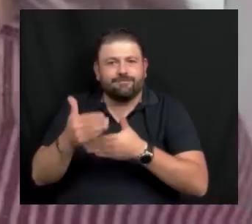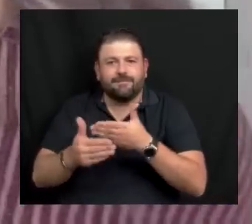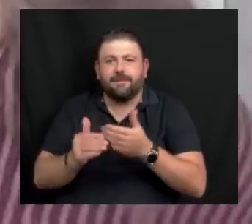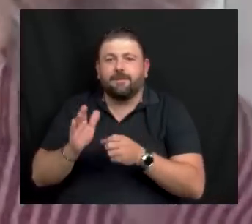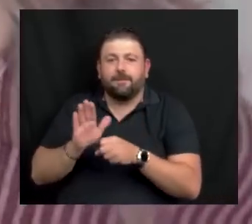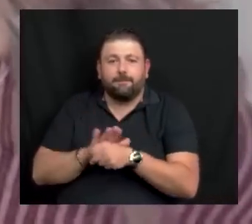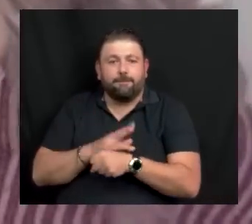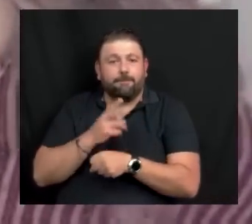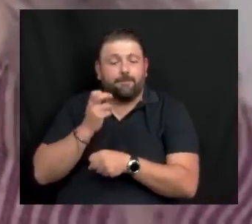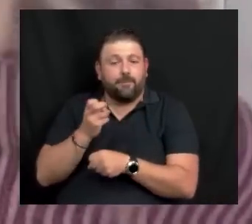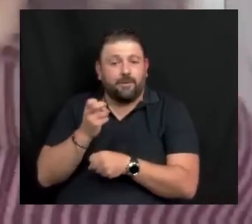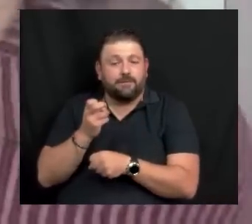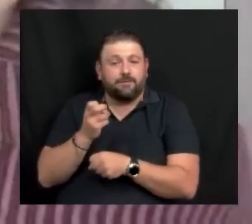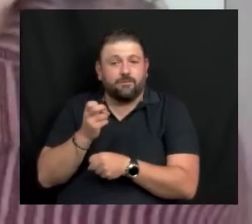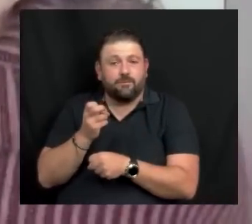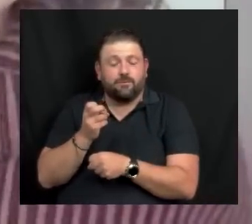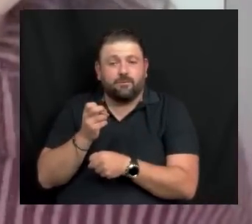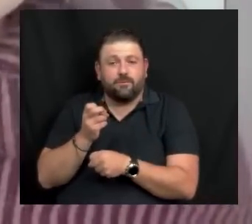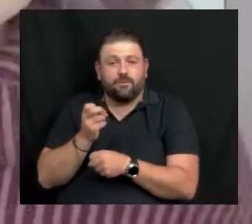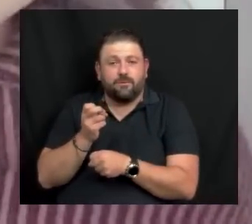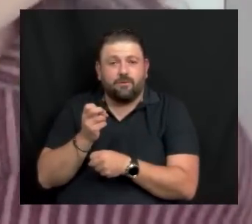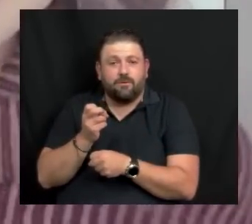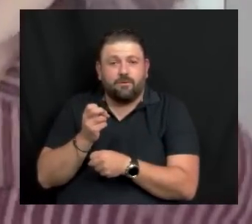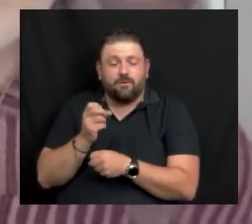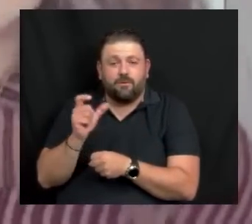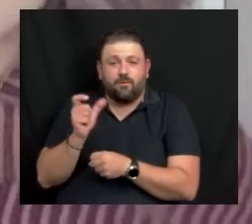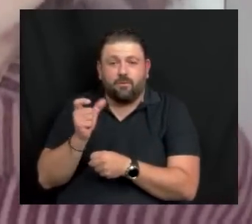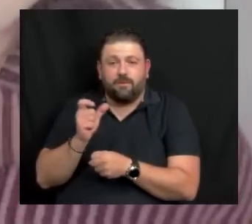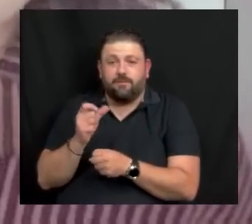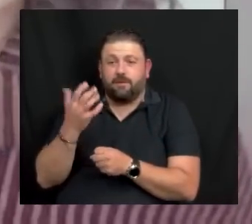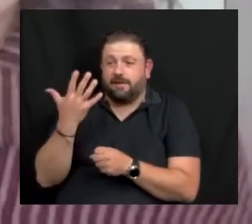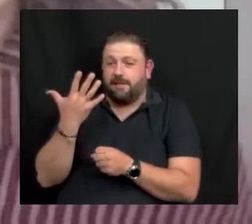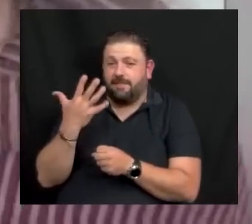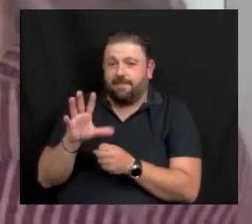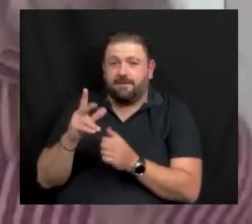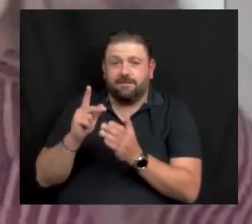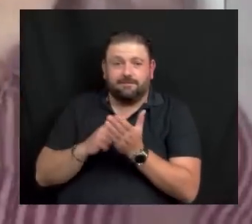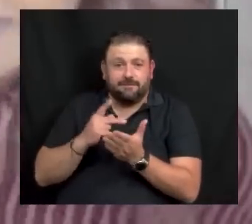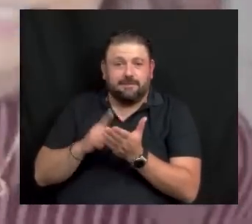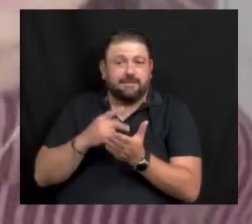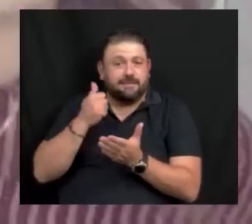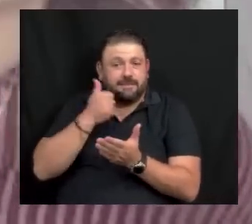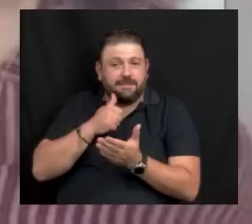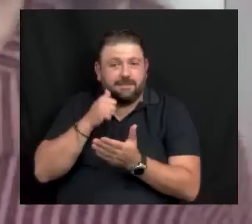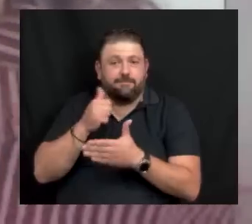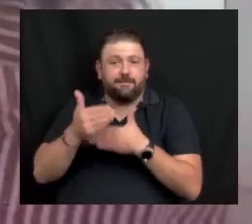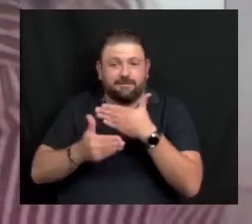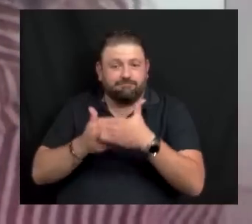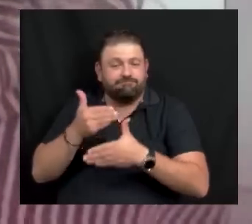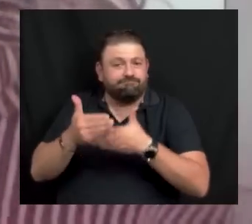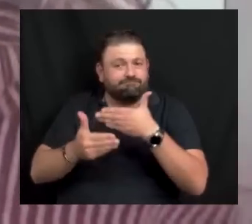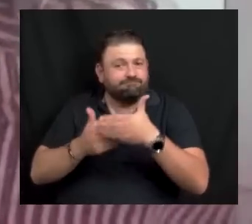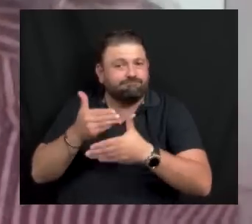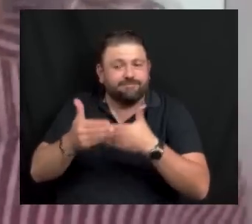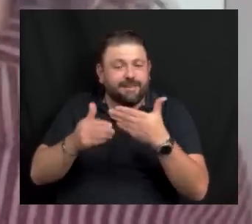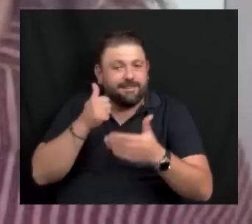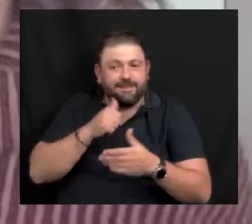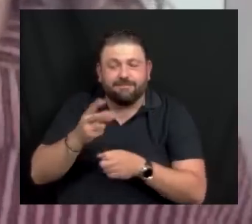Nada más que hay que hacerlo unas 10 veces diarias para poder generar esa velocidad.